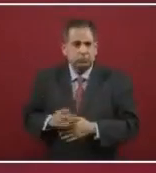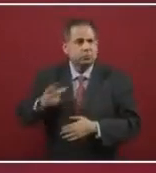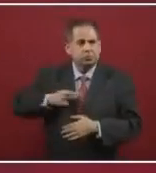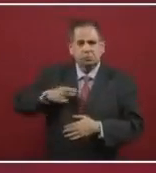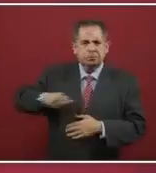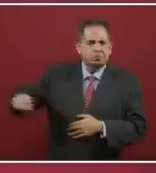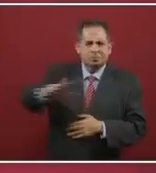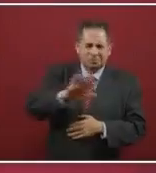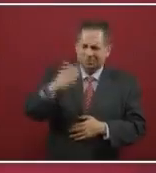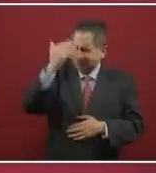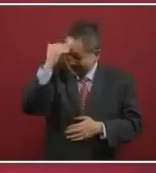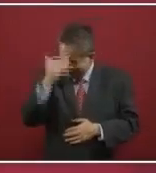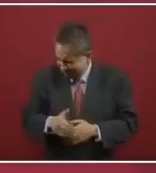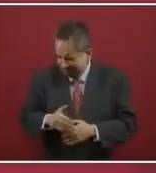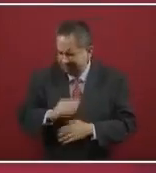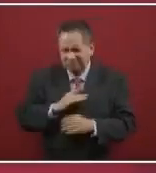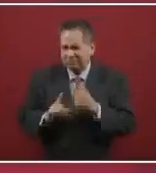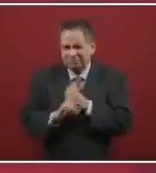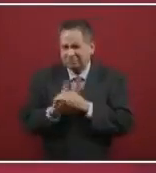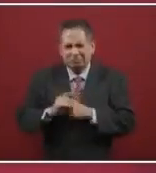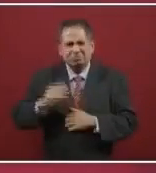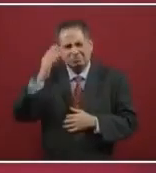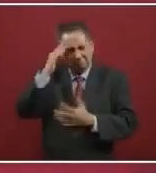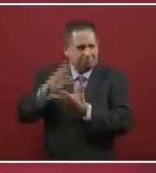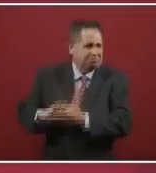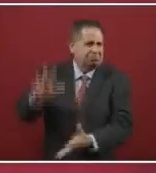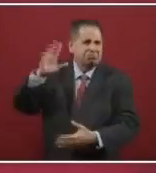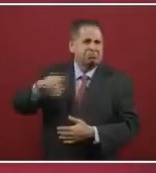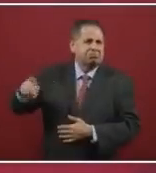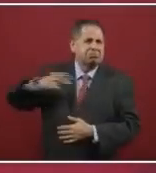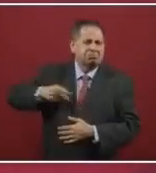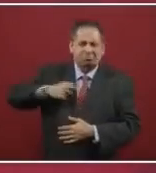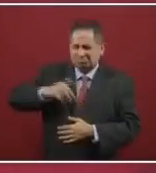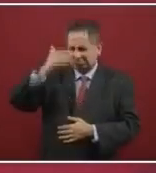eso, la mayoría de la gente.